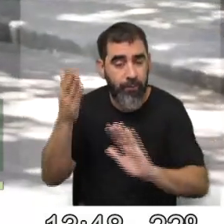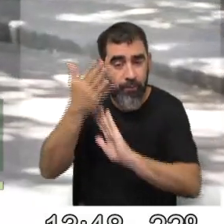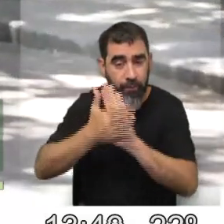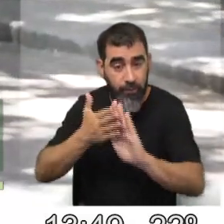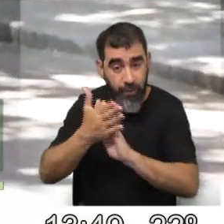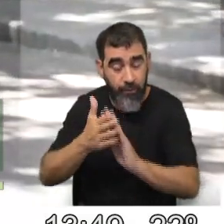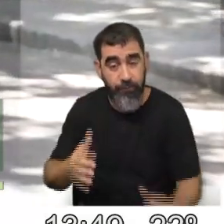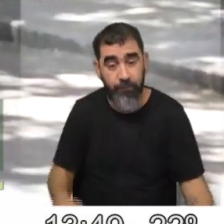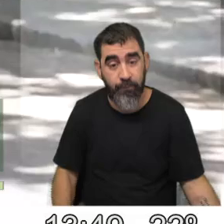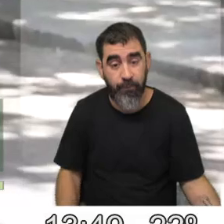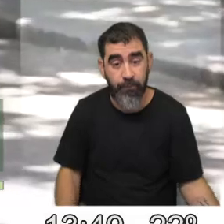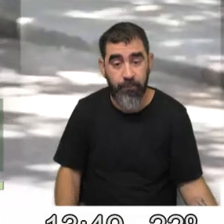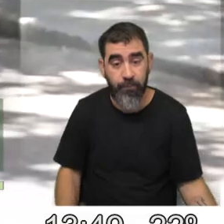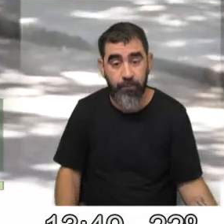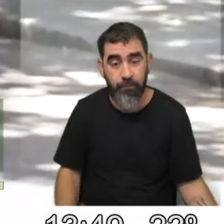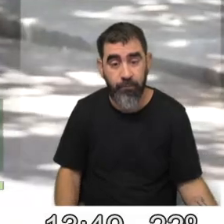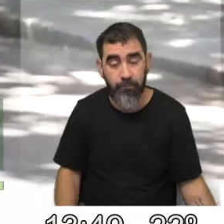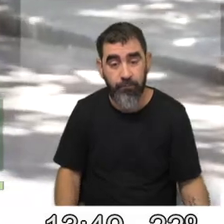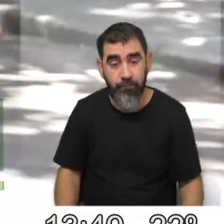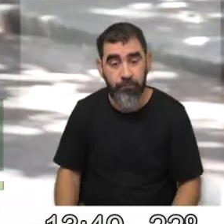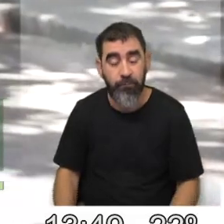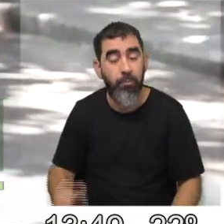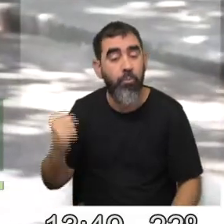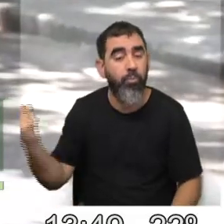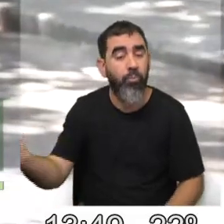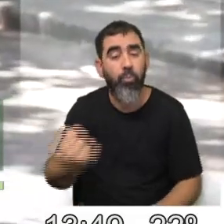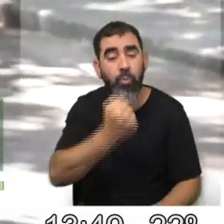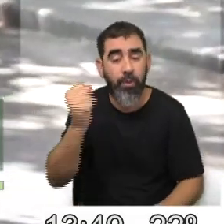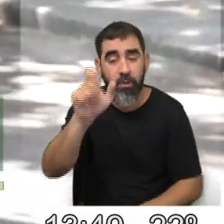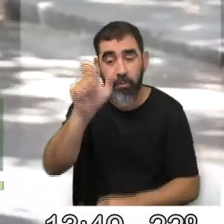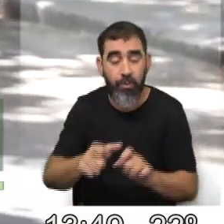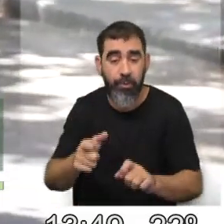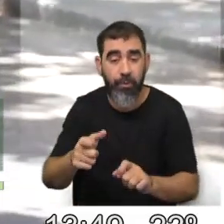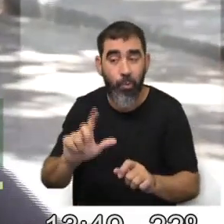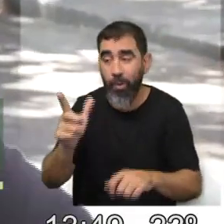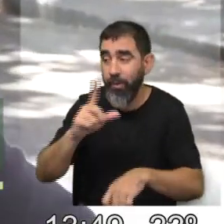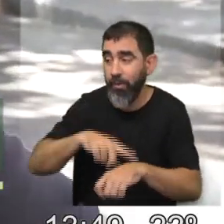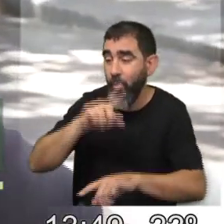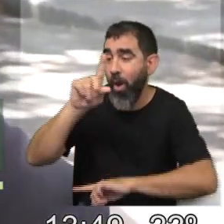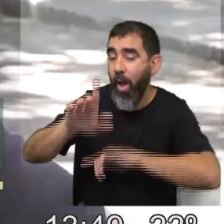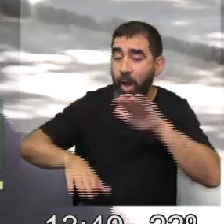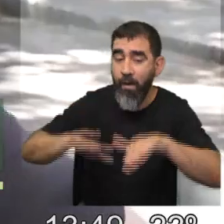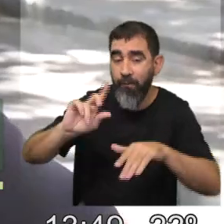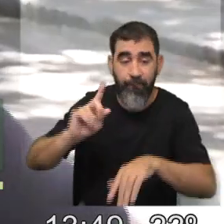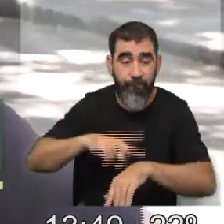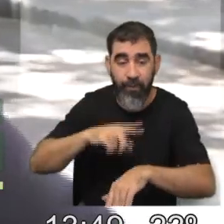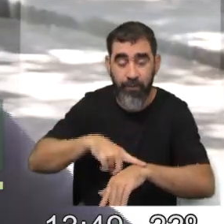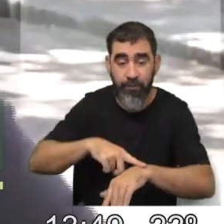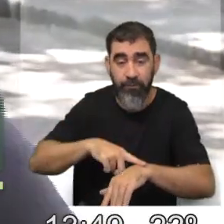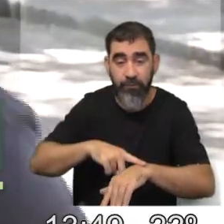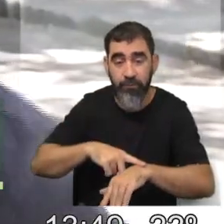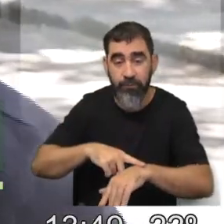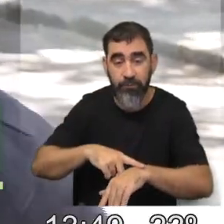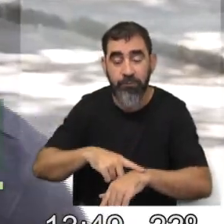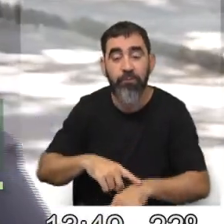el que se resalta para que la gente acuda, de repente no le da el tiempo en otras oportunidades o durante el año o no